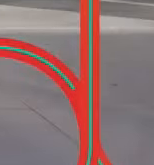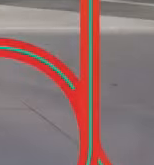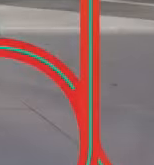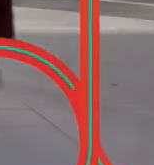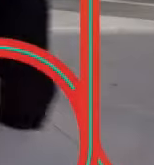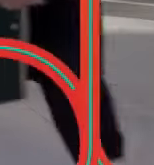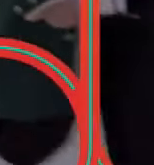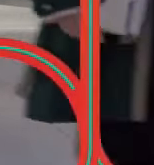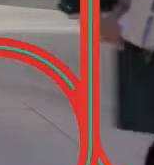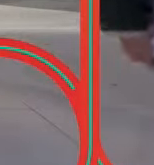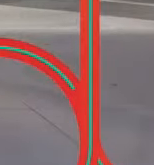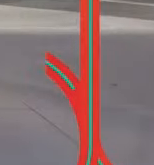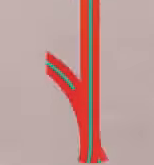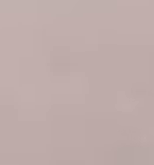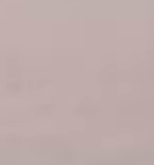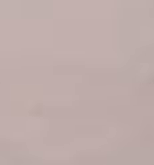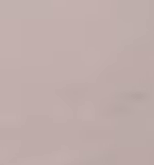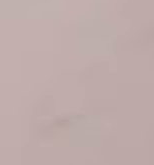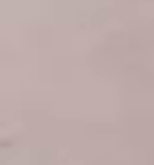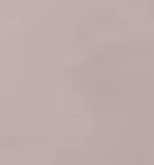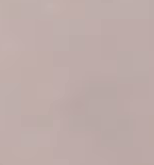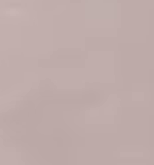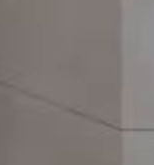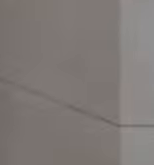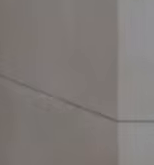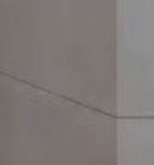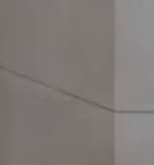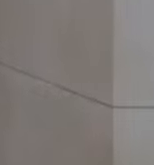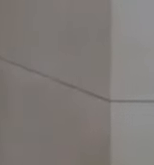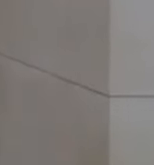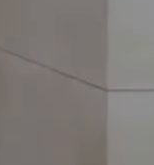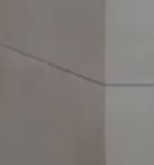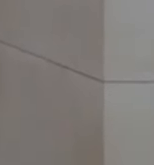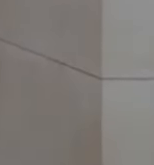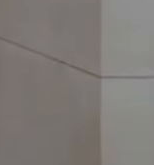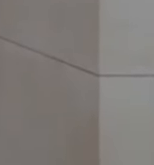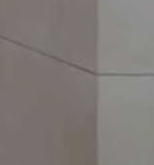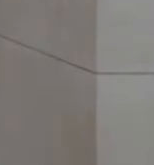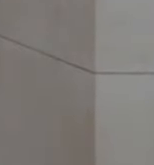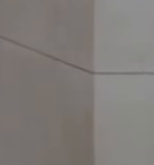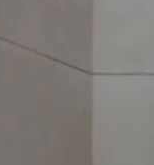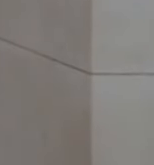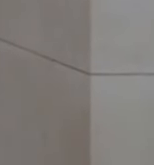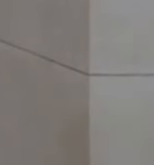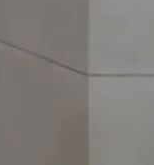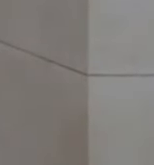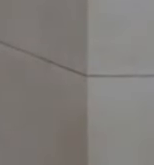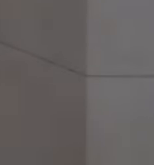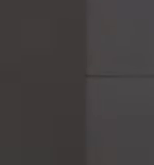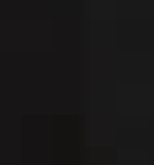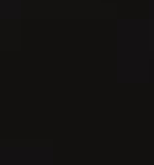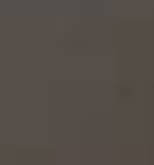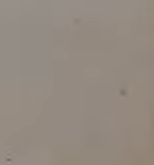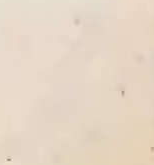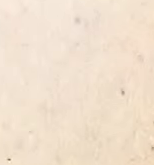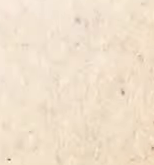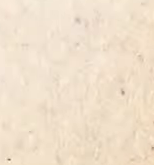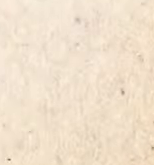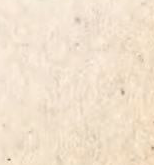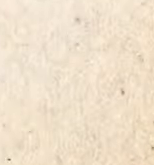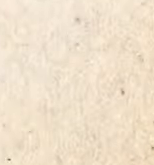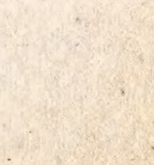Rousseau fue un hombre sorprendente y lleno de contradicciones. Su irrupción en el siglo de las luces representó un auténtico